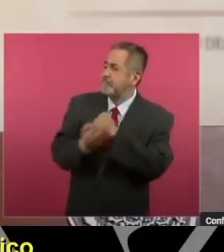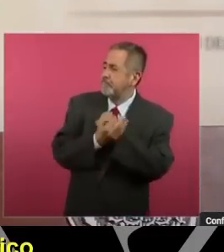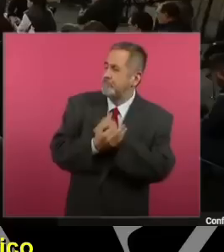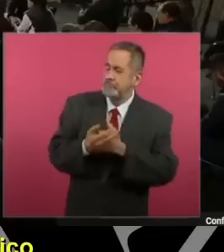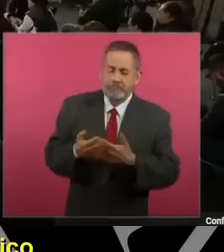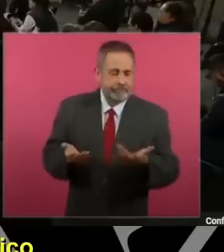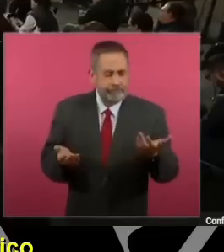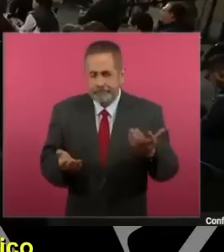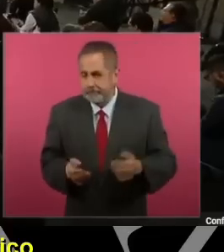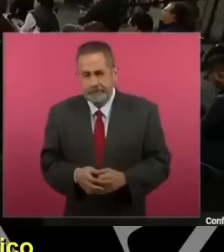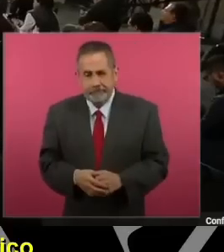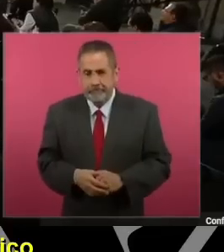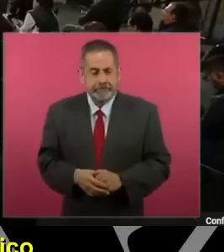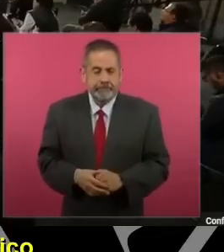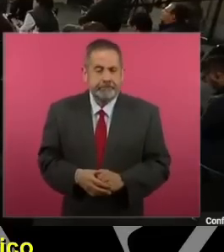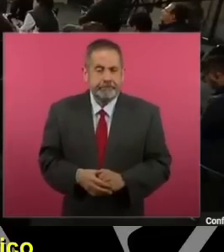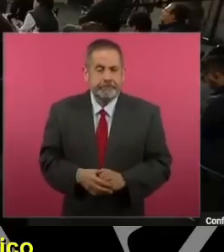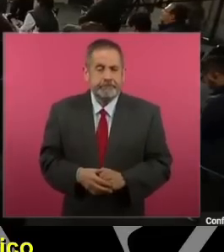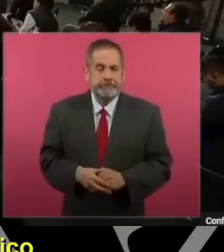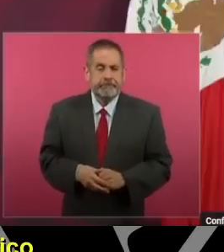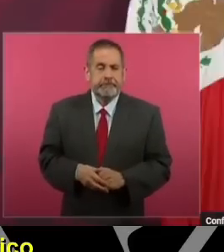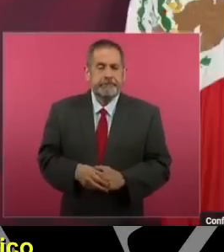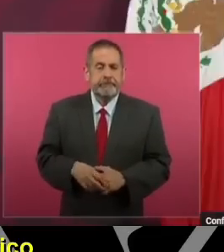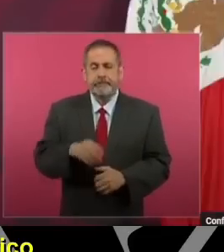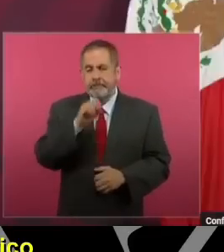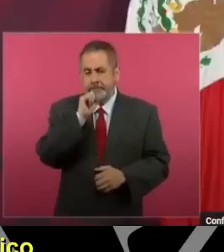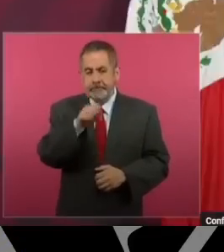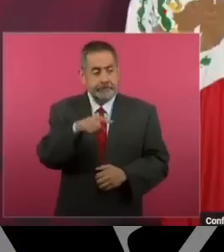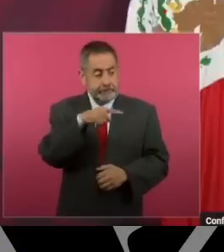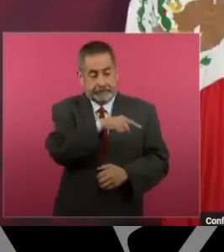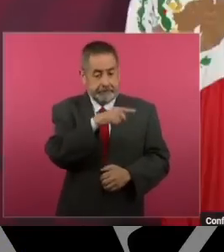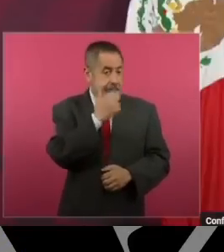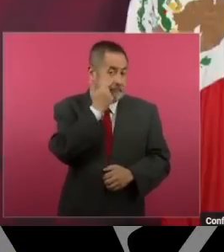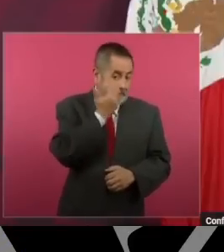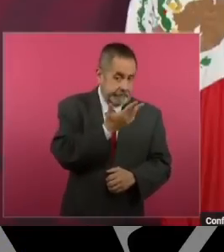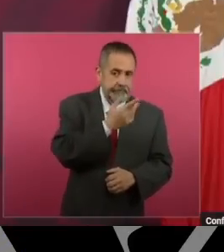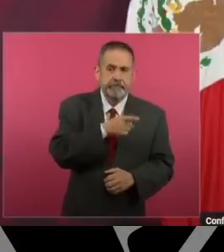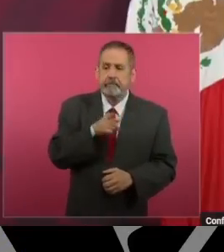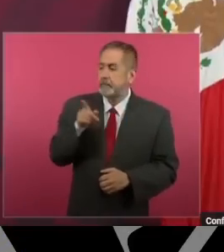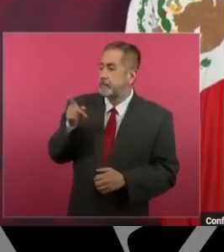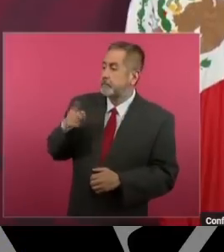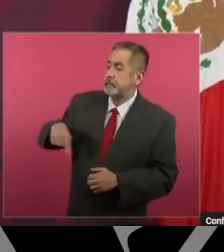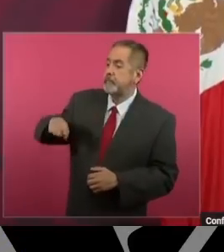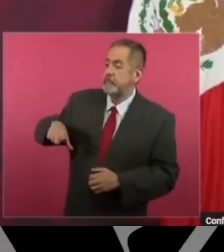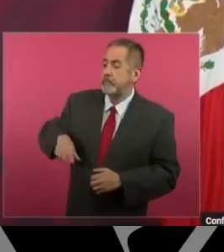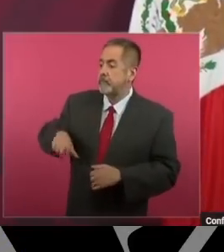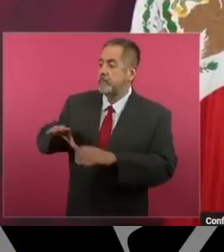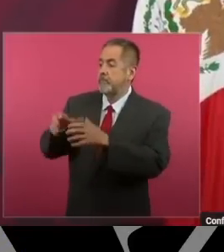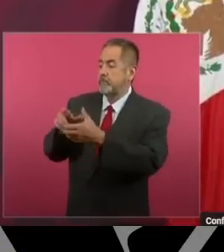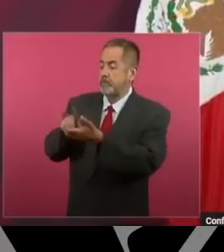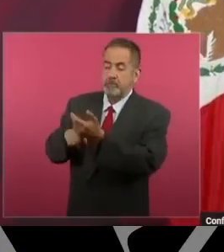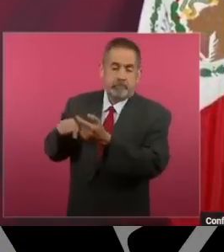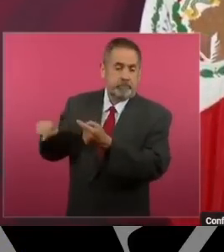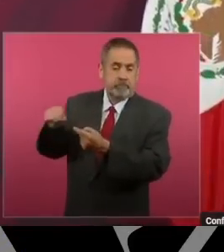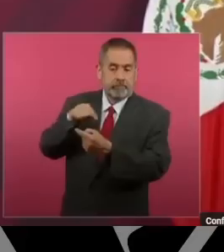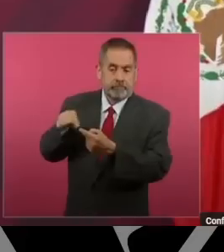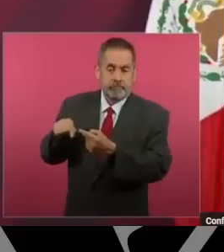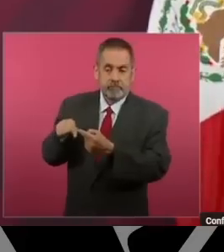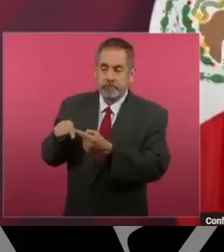Ay también que el estado les ayude